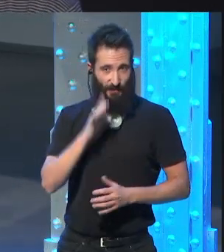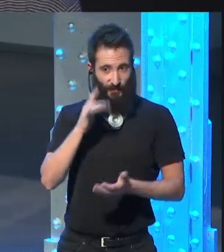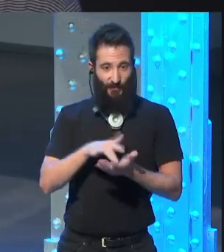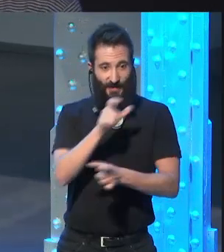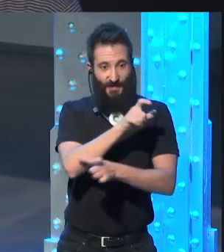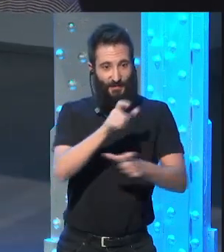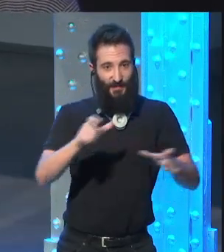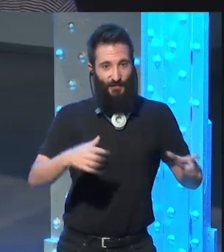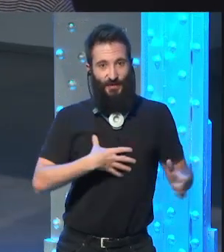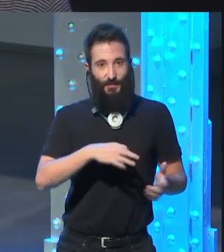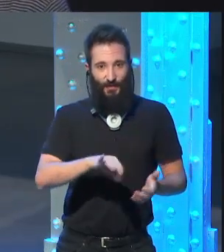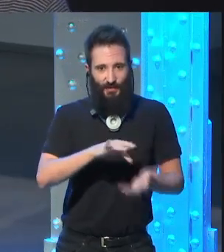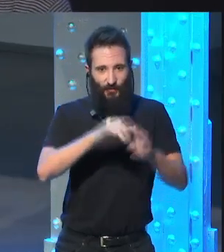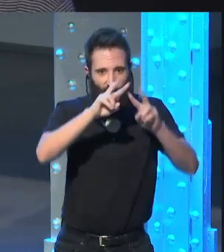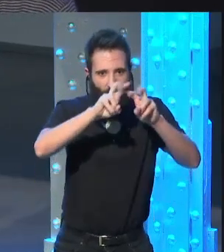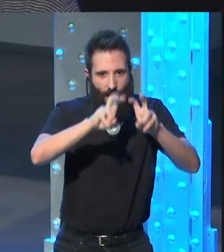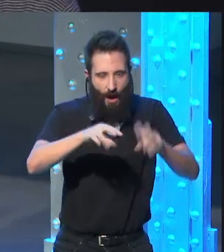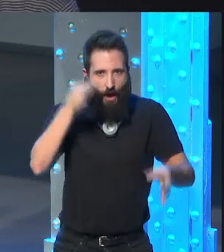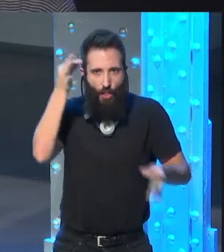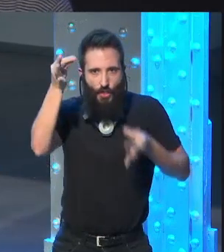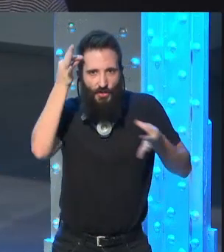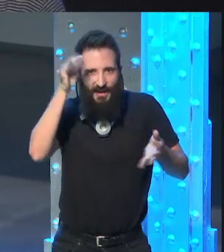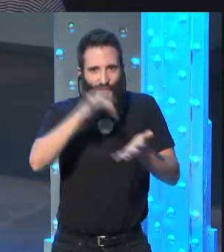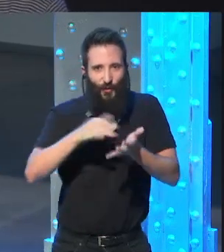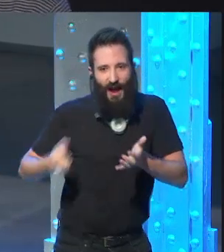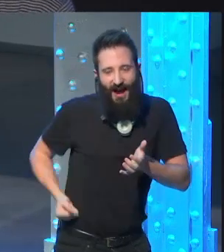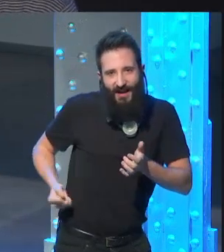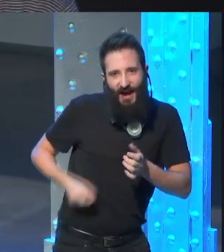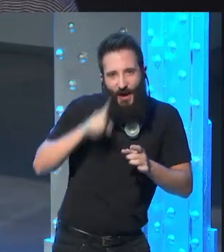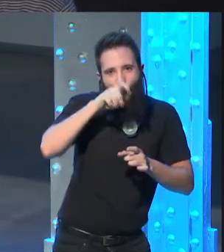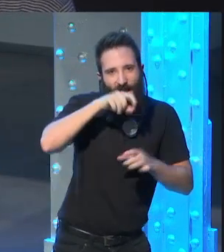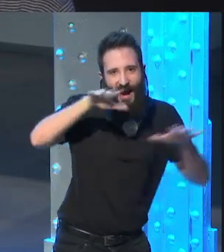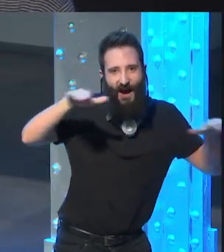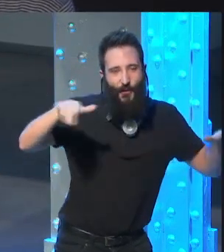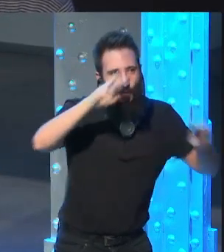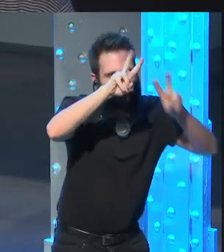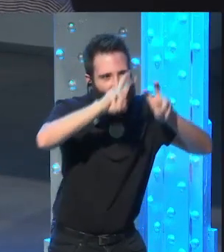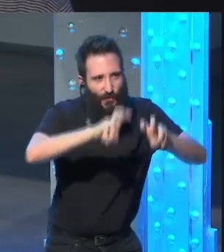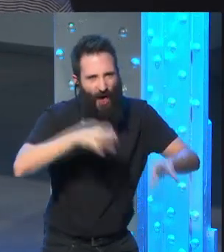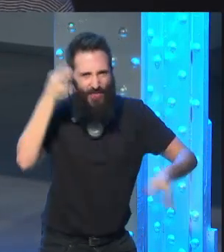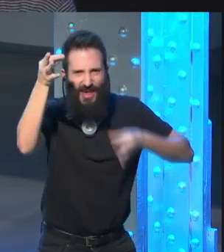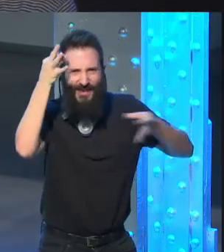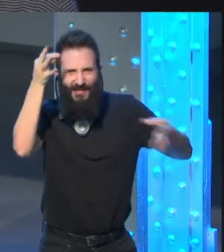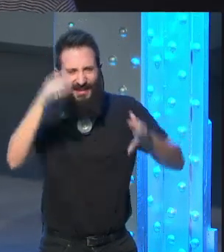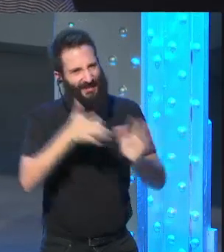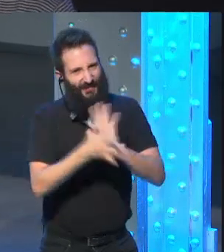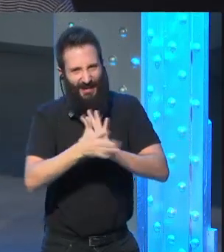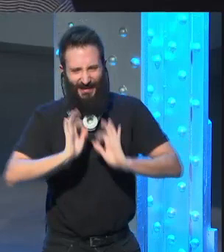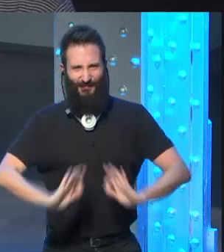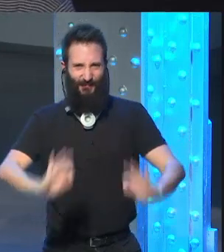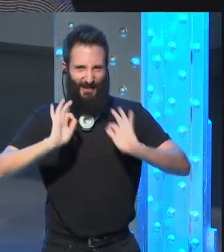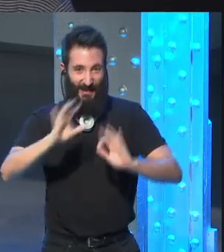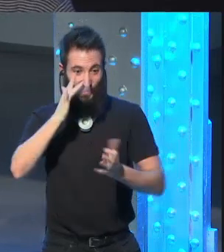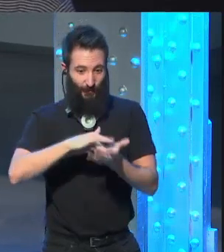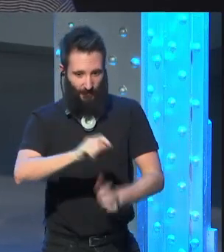las personas pudieran analizar con tanto detalle las cagarrutas de los pájaros. Es algo tan específico, tan especializado, que